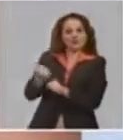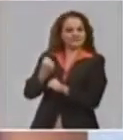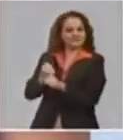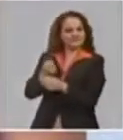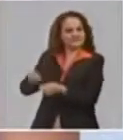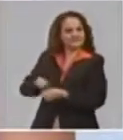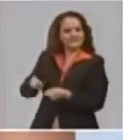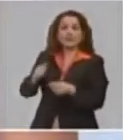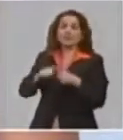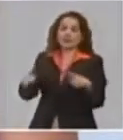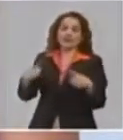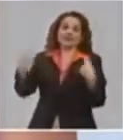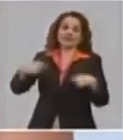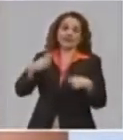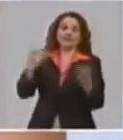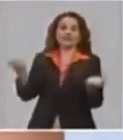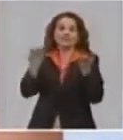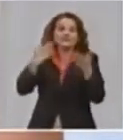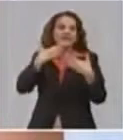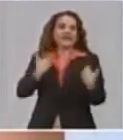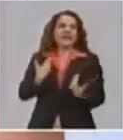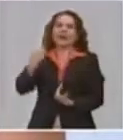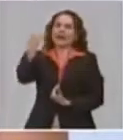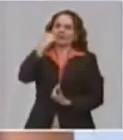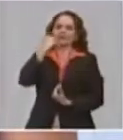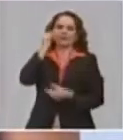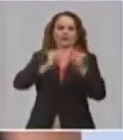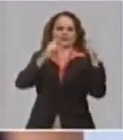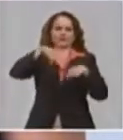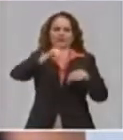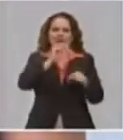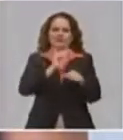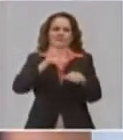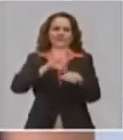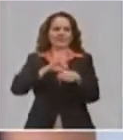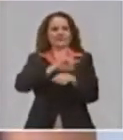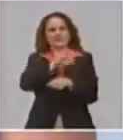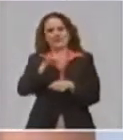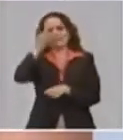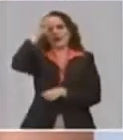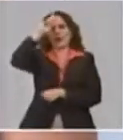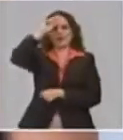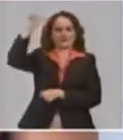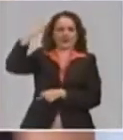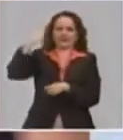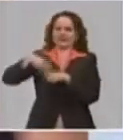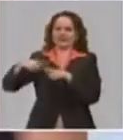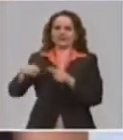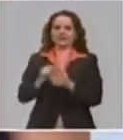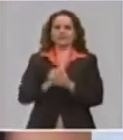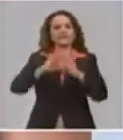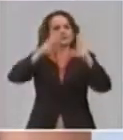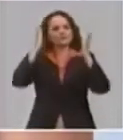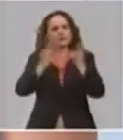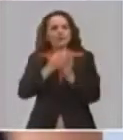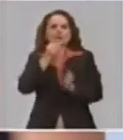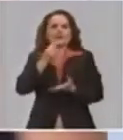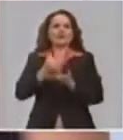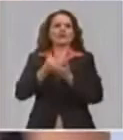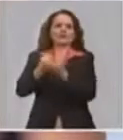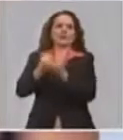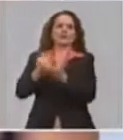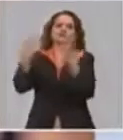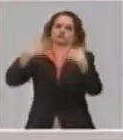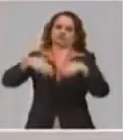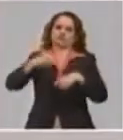de fomentar la alimentación, o sea, los cultivos y todo lo que contribuye a elevar la producción de alimentos